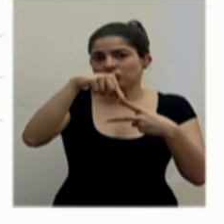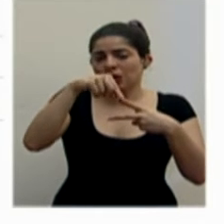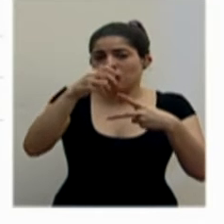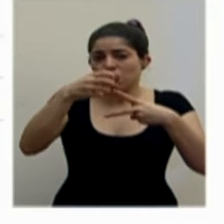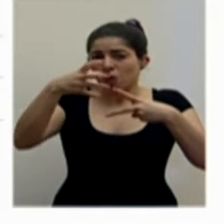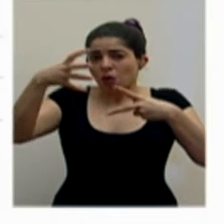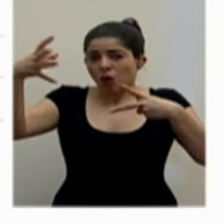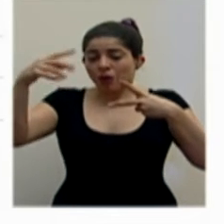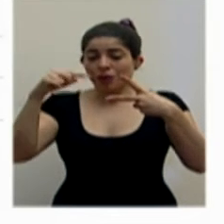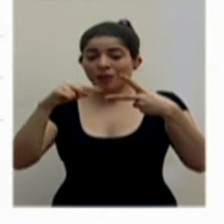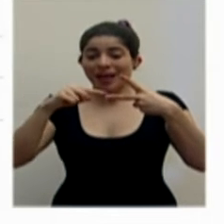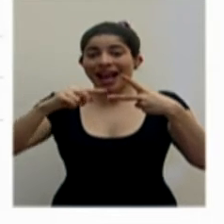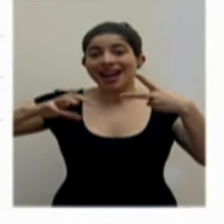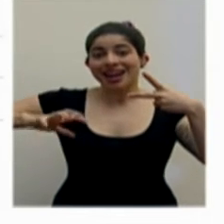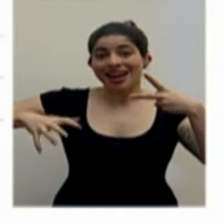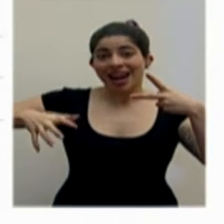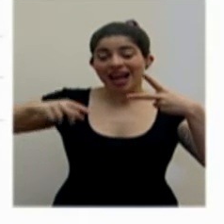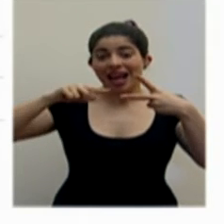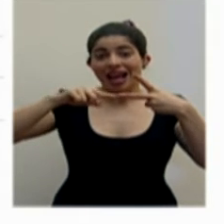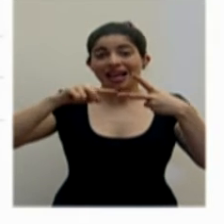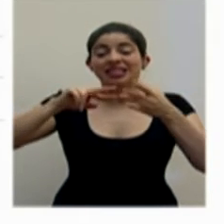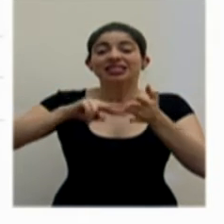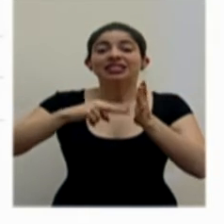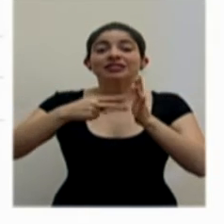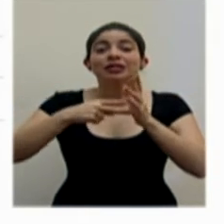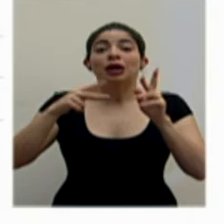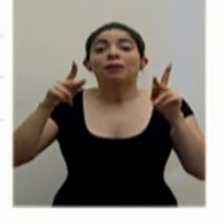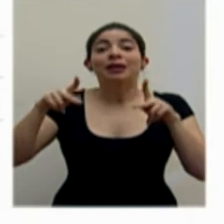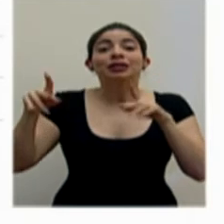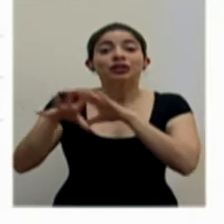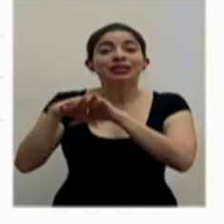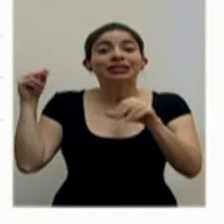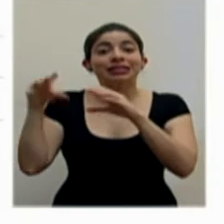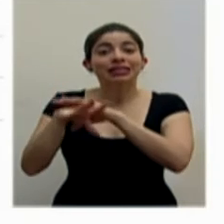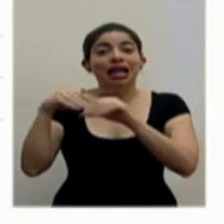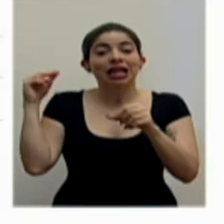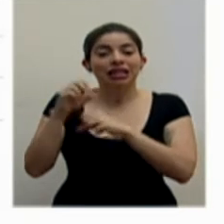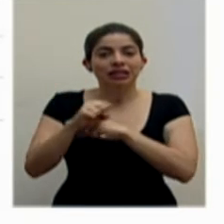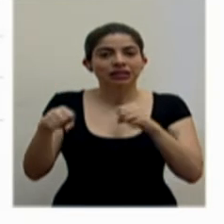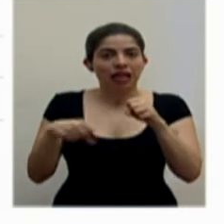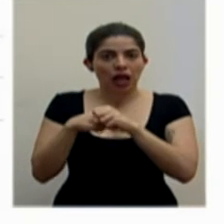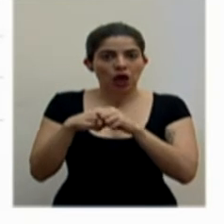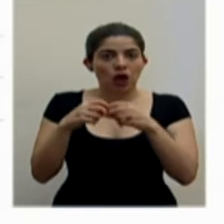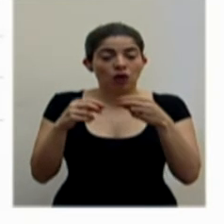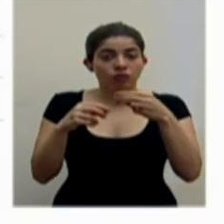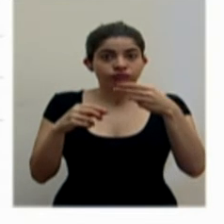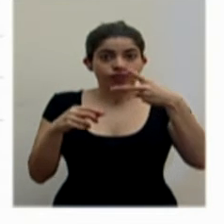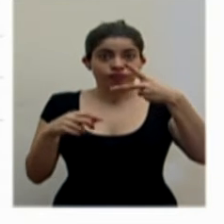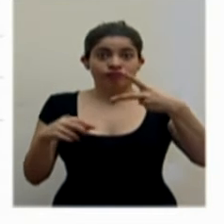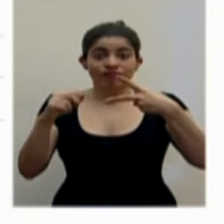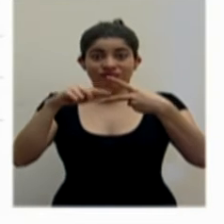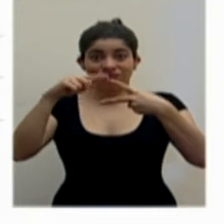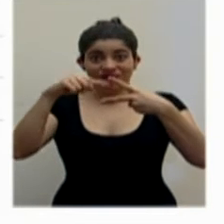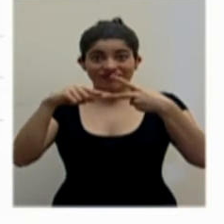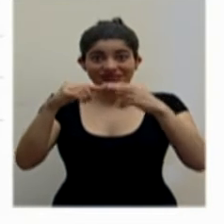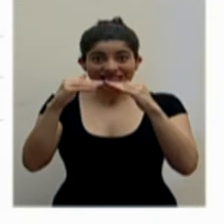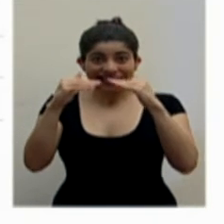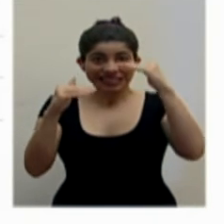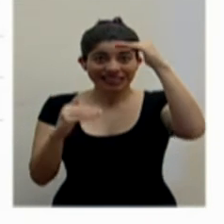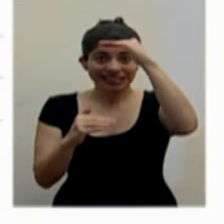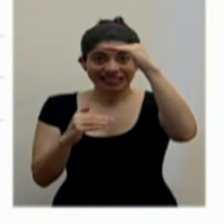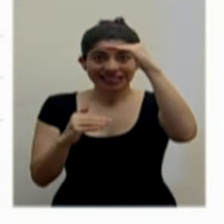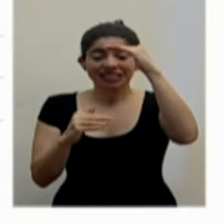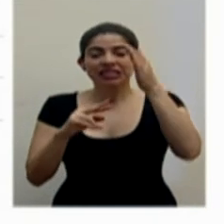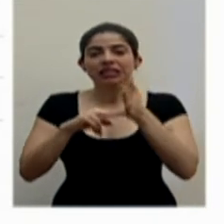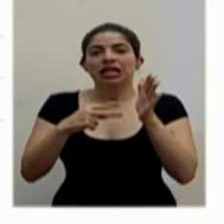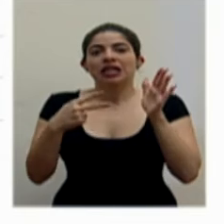la que está en naranja abajo, la de la curva de los que están saliendo de salón. Esa brecha es lo que genera la